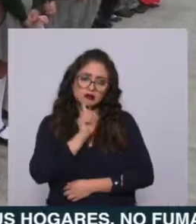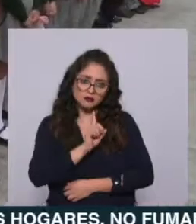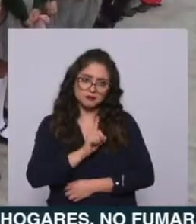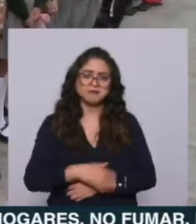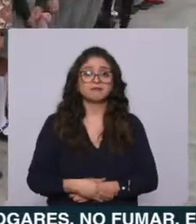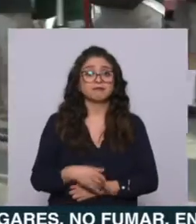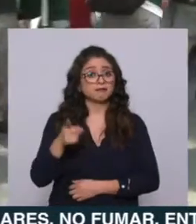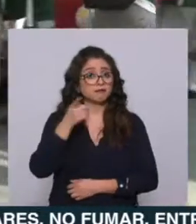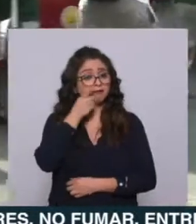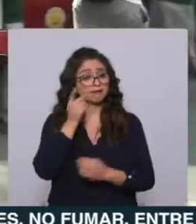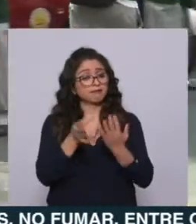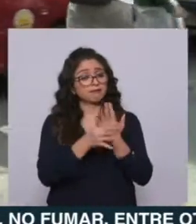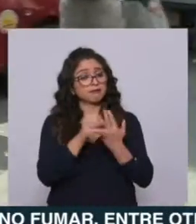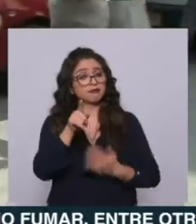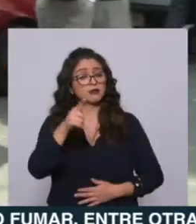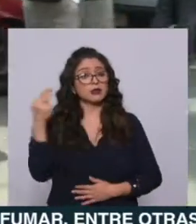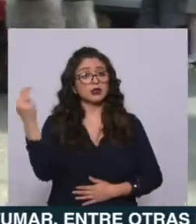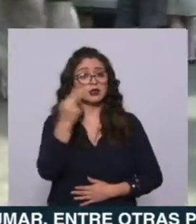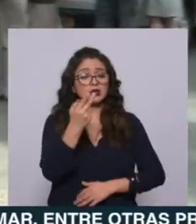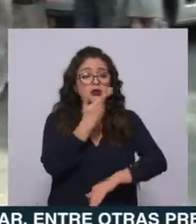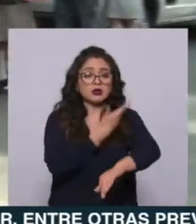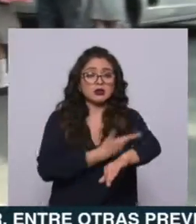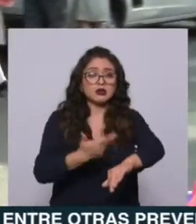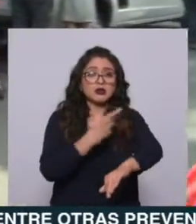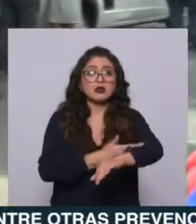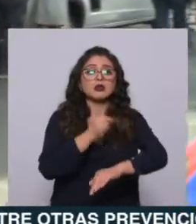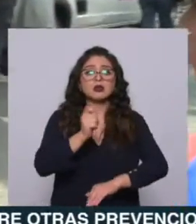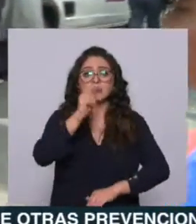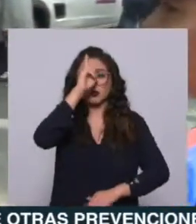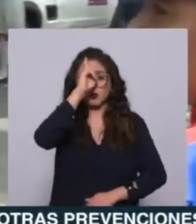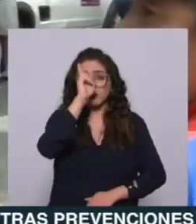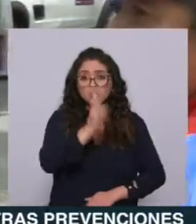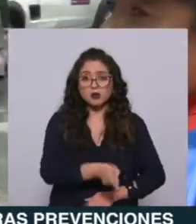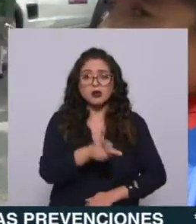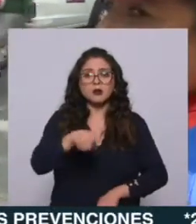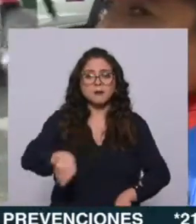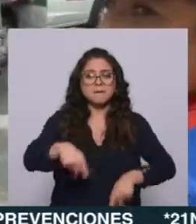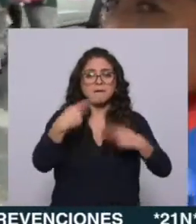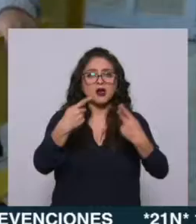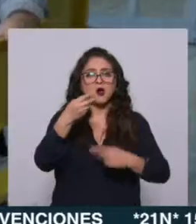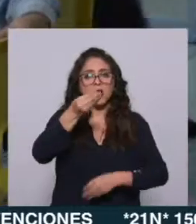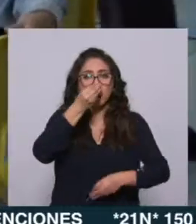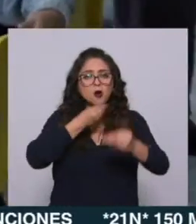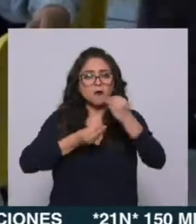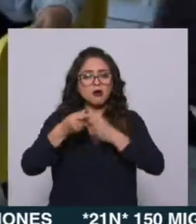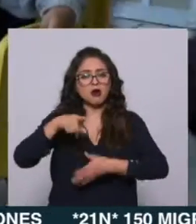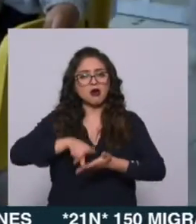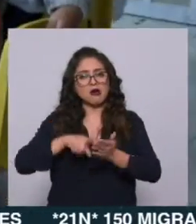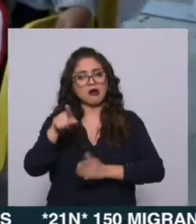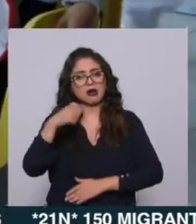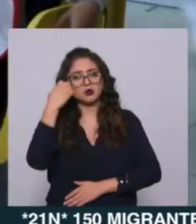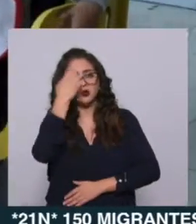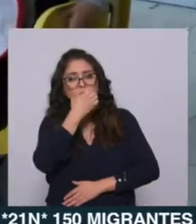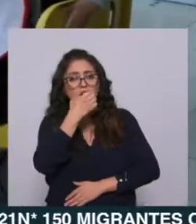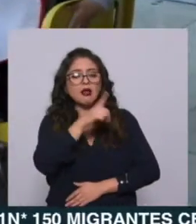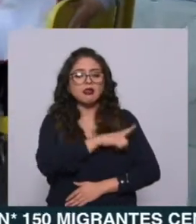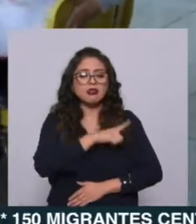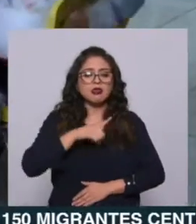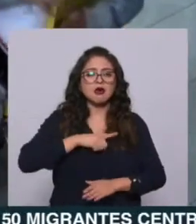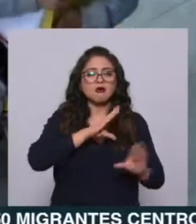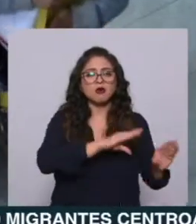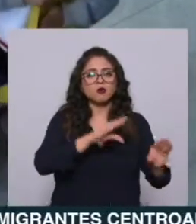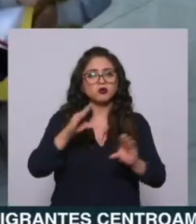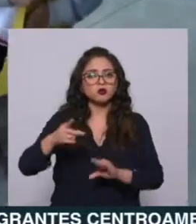consideraron urgente hacer efectiva la regulación que prohíbe la venta de esta comida en las escuelas y promover buenos hábitos alimentarios